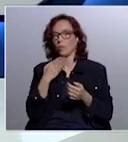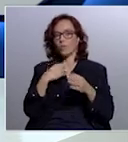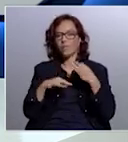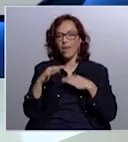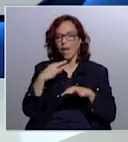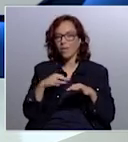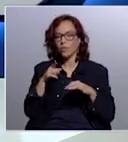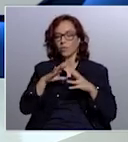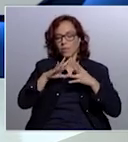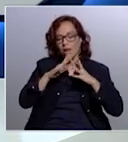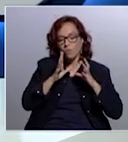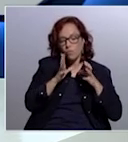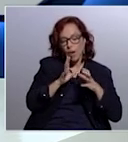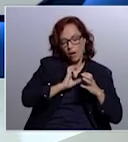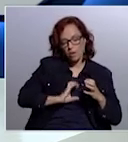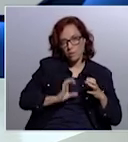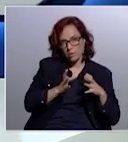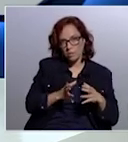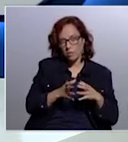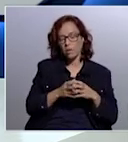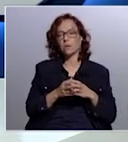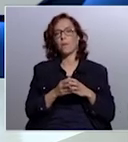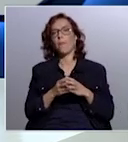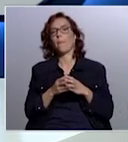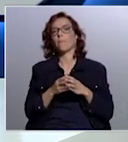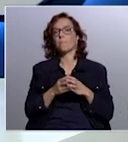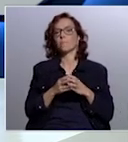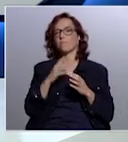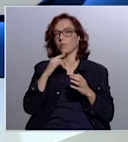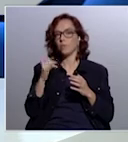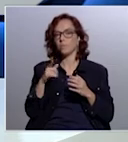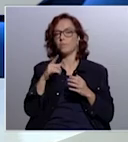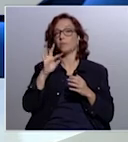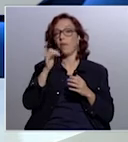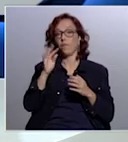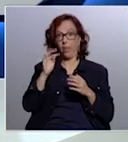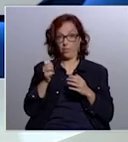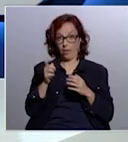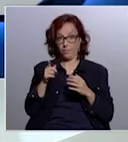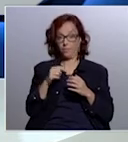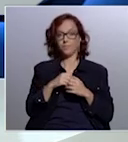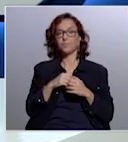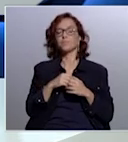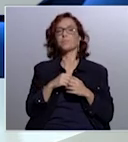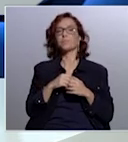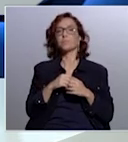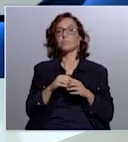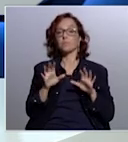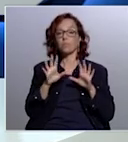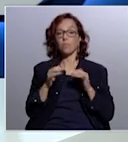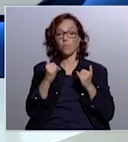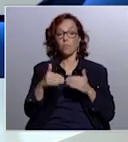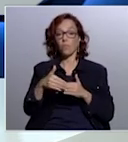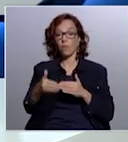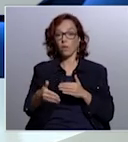italiano de este tipo mira en ese caso con con en falta que nos reunimos y hablamos a los 10 días que salió el episodio del fatal